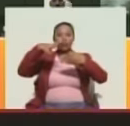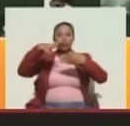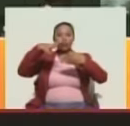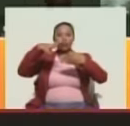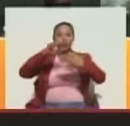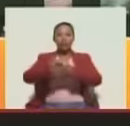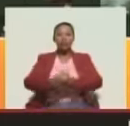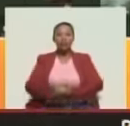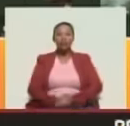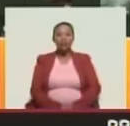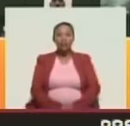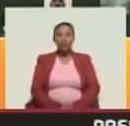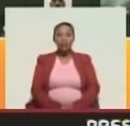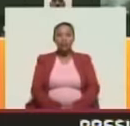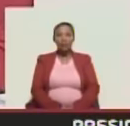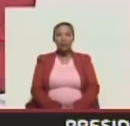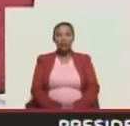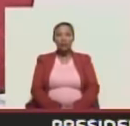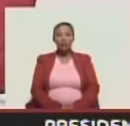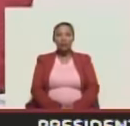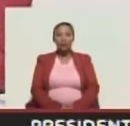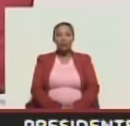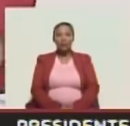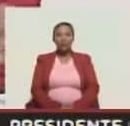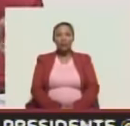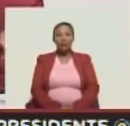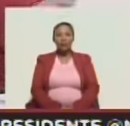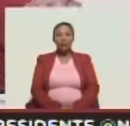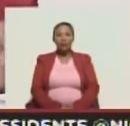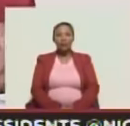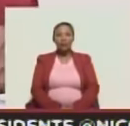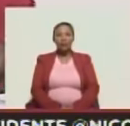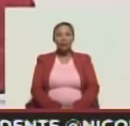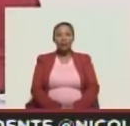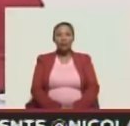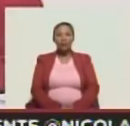nace en el Esequibo. Yo dije en estos días y se queda.